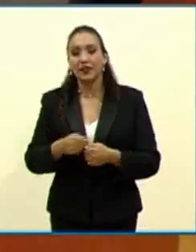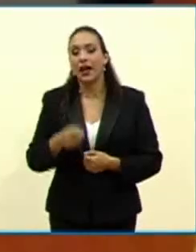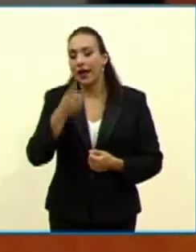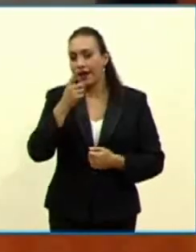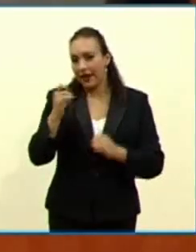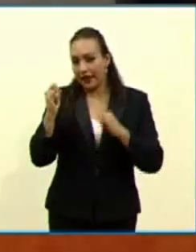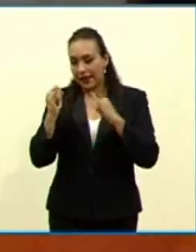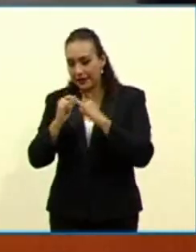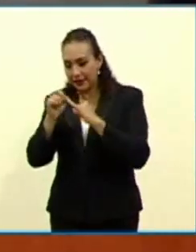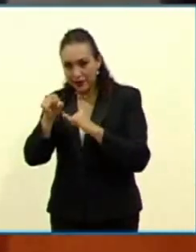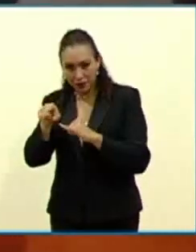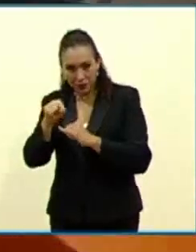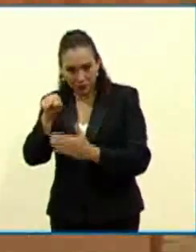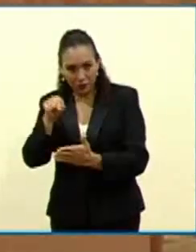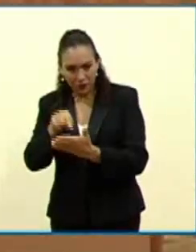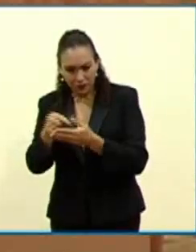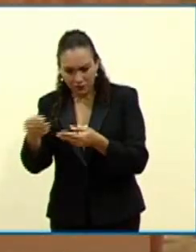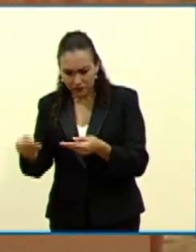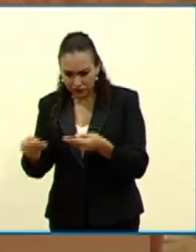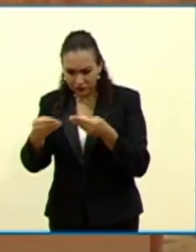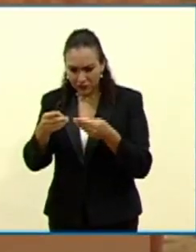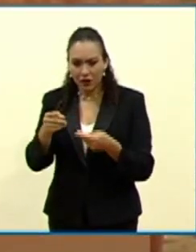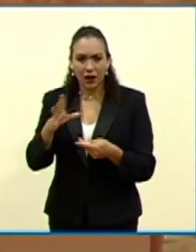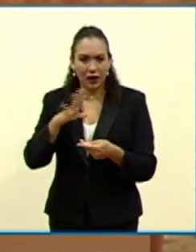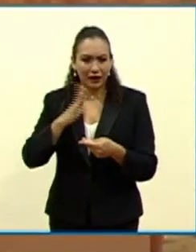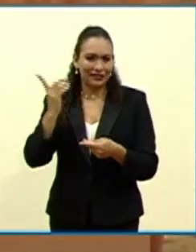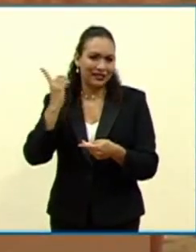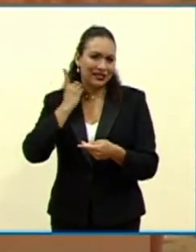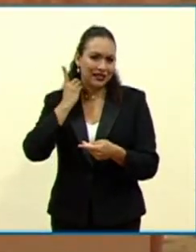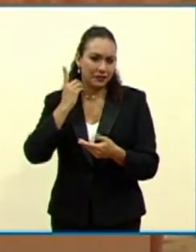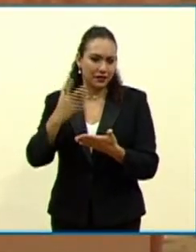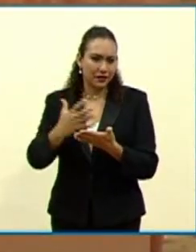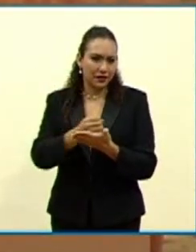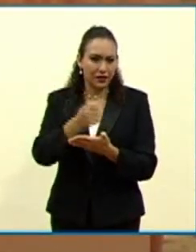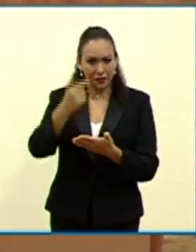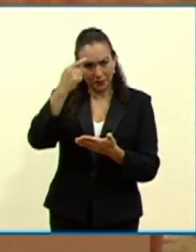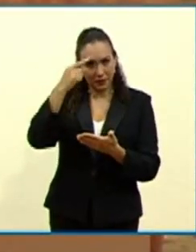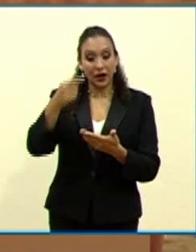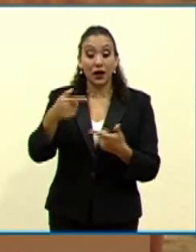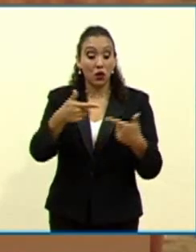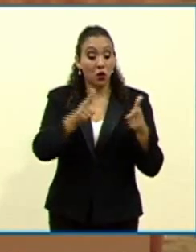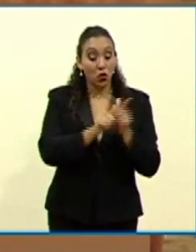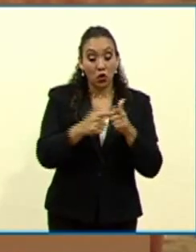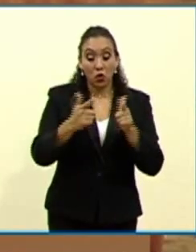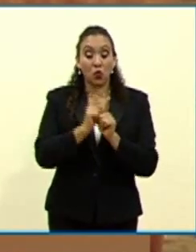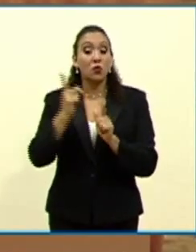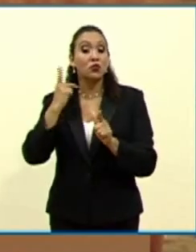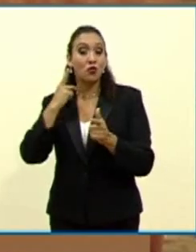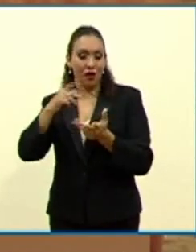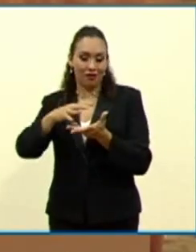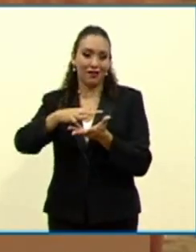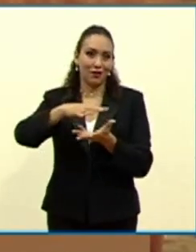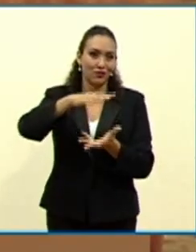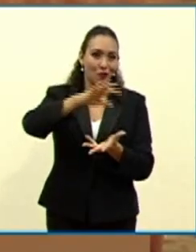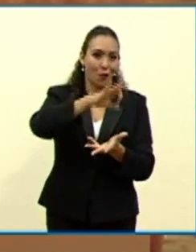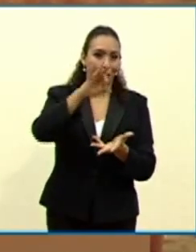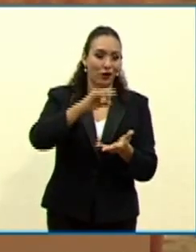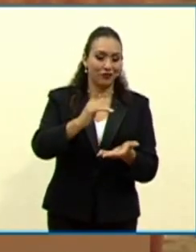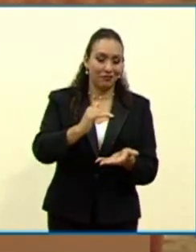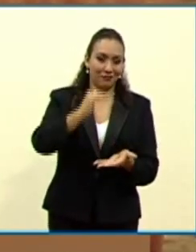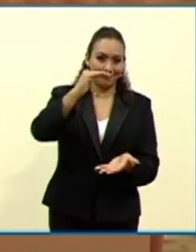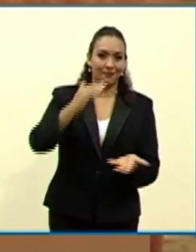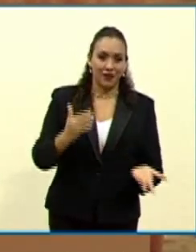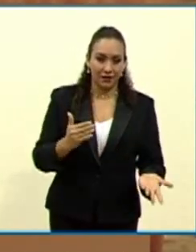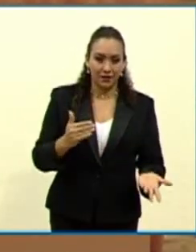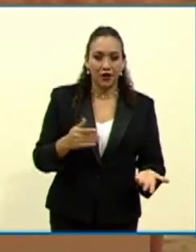Instituto Electoral Local con la asignación de las diputaciones de representación proporcional del Congreso de dicho estado, ya